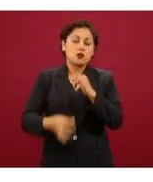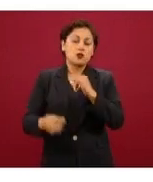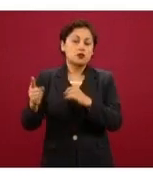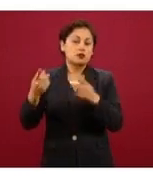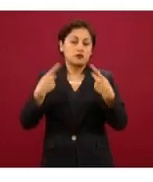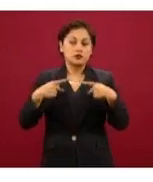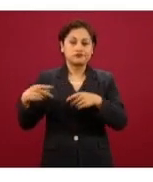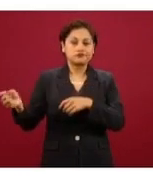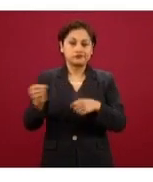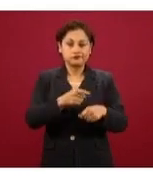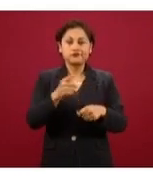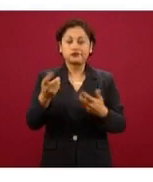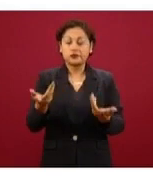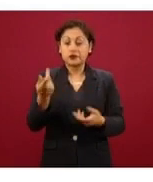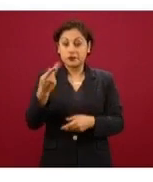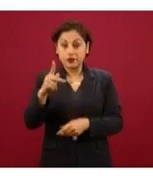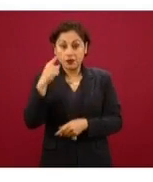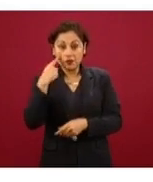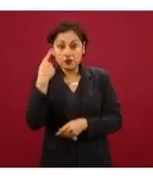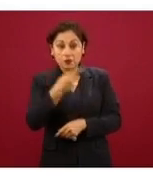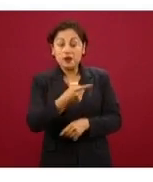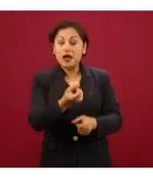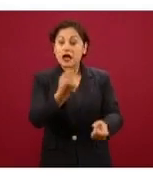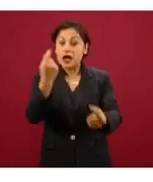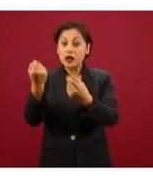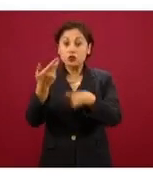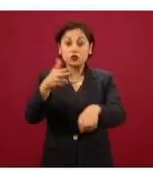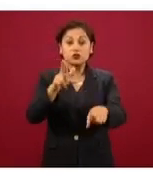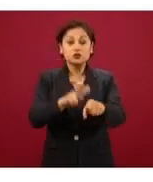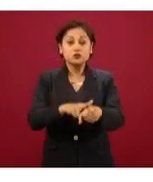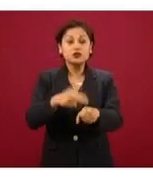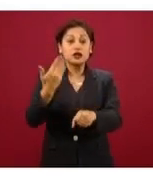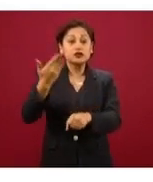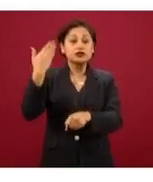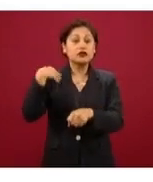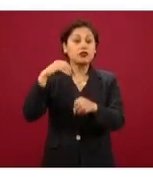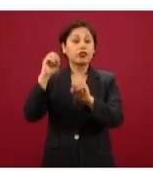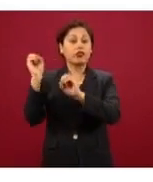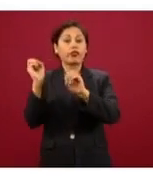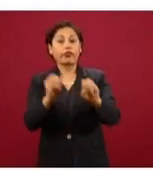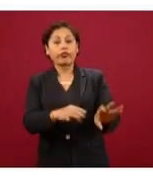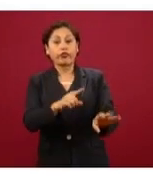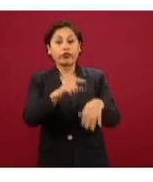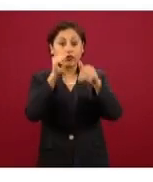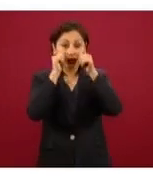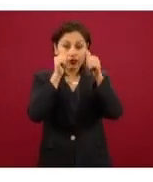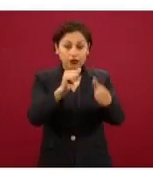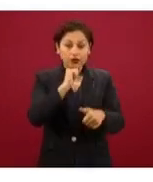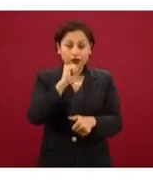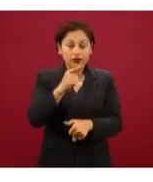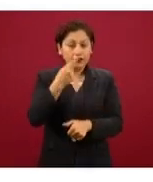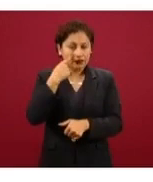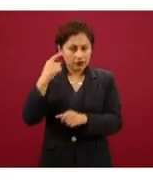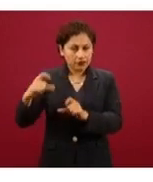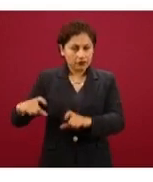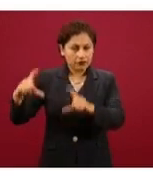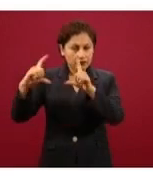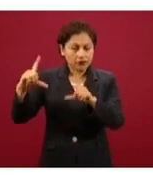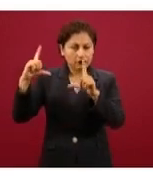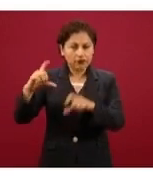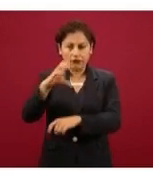algunos centros de salud y hospitales que quedaron en un abandono completo. Por ahí va a salir, o ya se acabó la